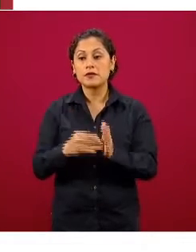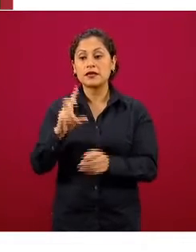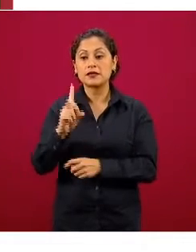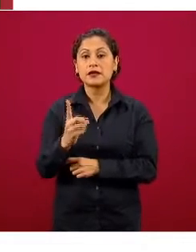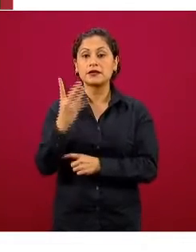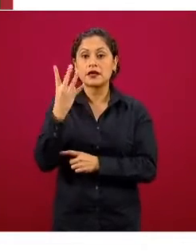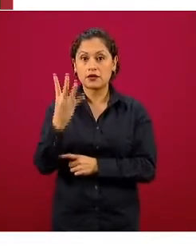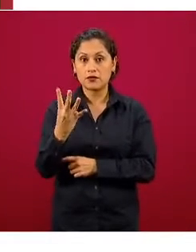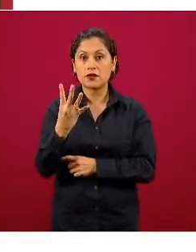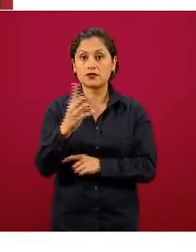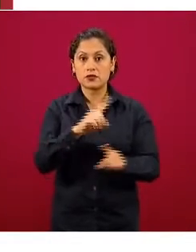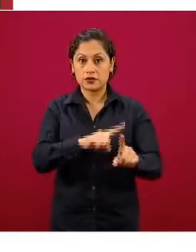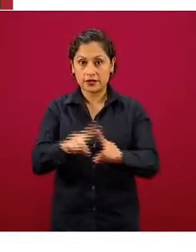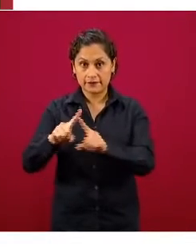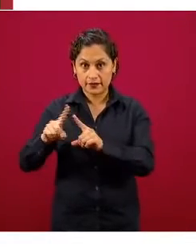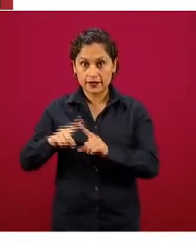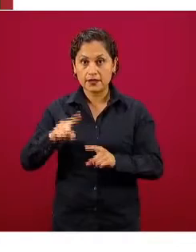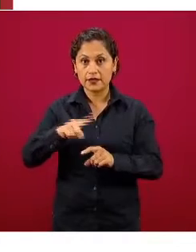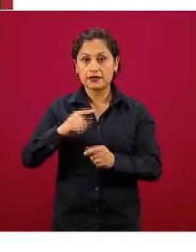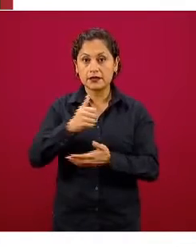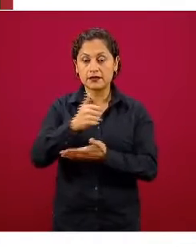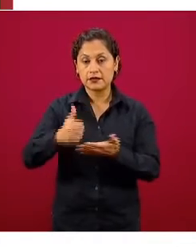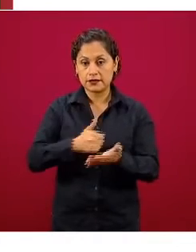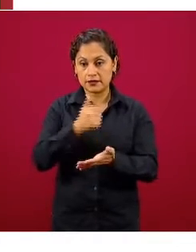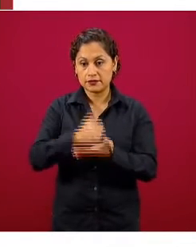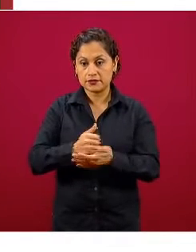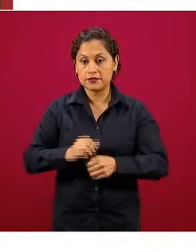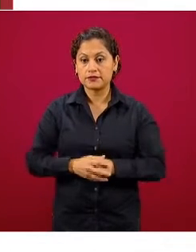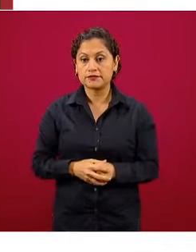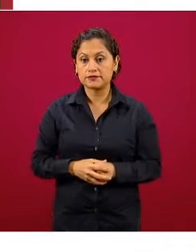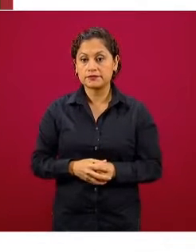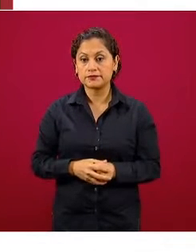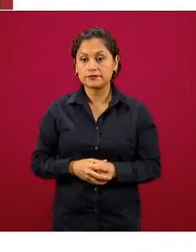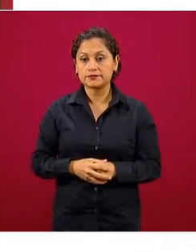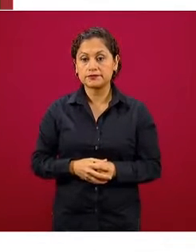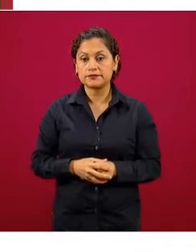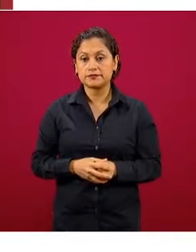en la ciudad. Y todos los días estamos revisando esto, adelante.